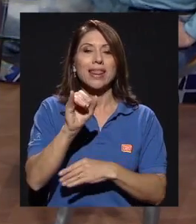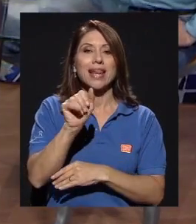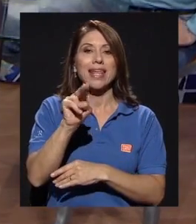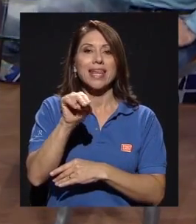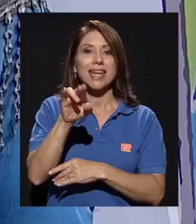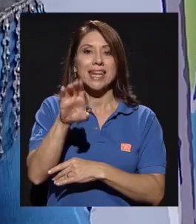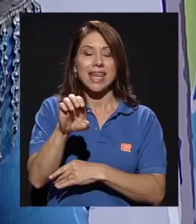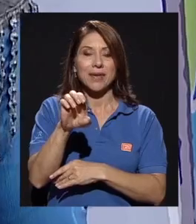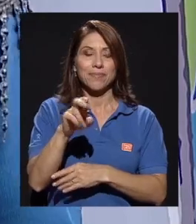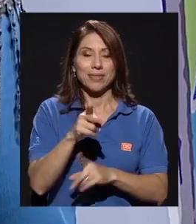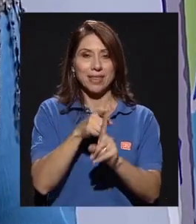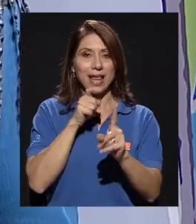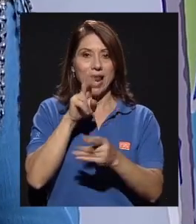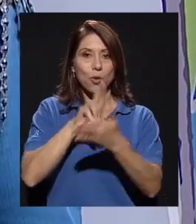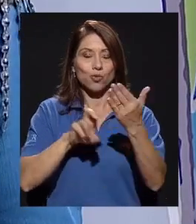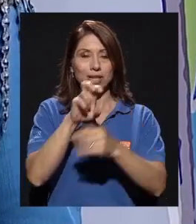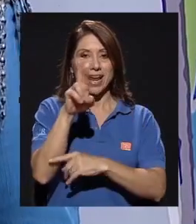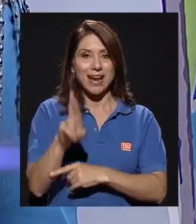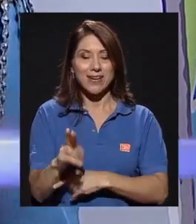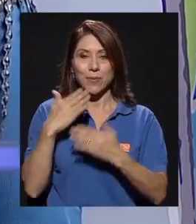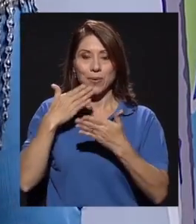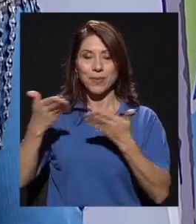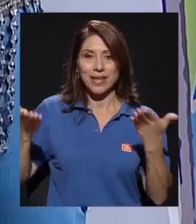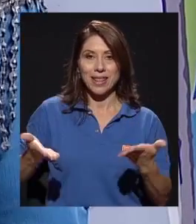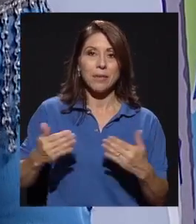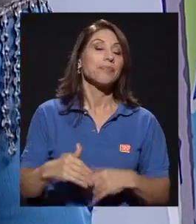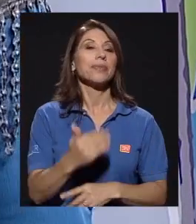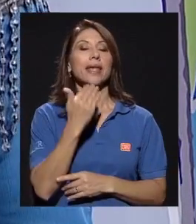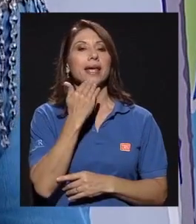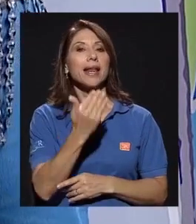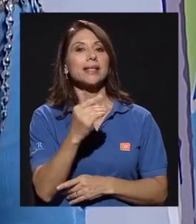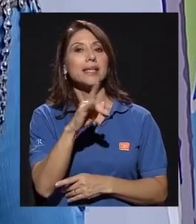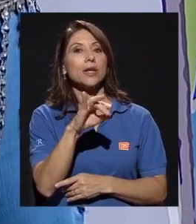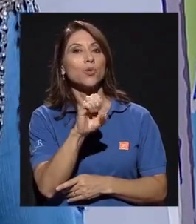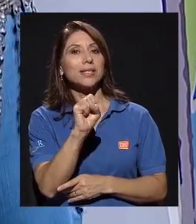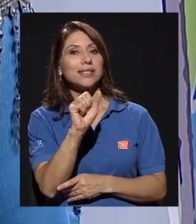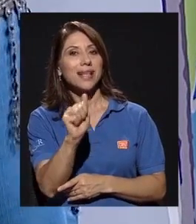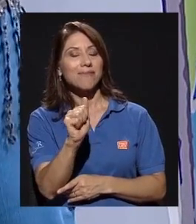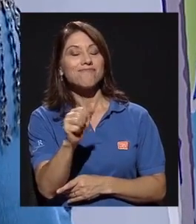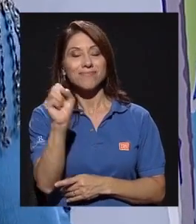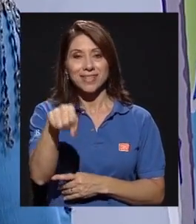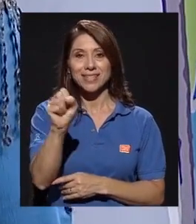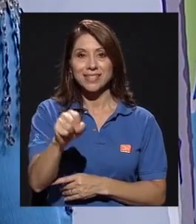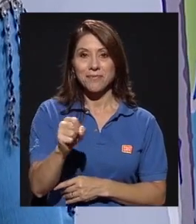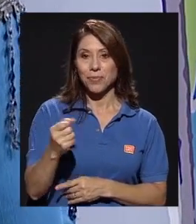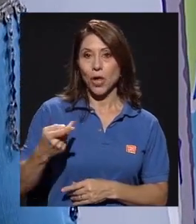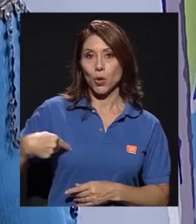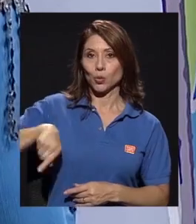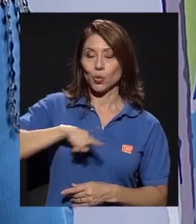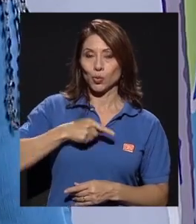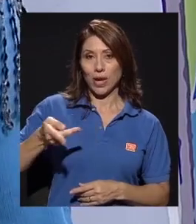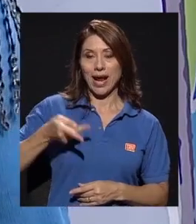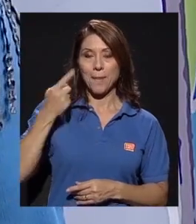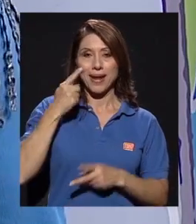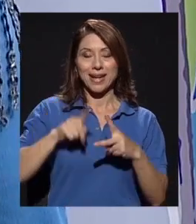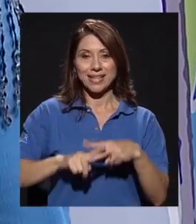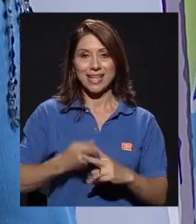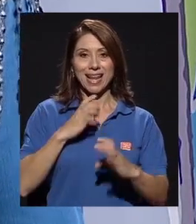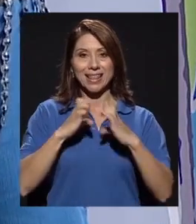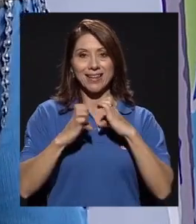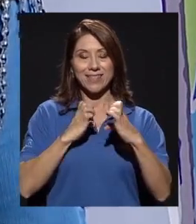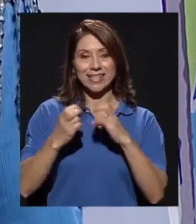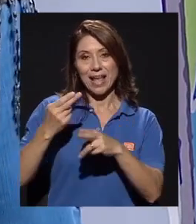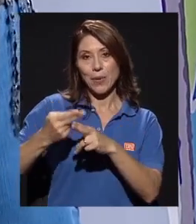bienvenidas Gracias Luisa y efectivamente este amigos y amigas aquí estamos para iniciar esta entrevista